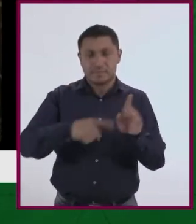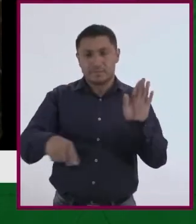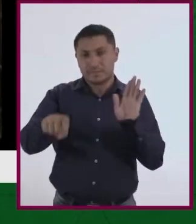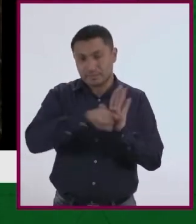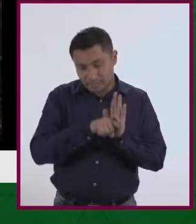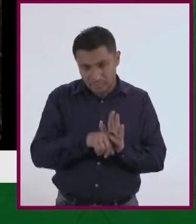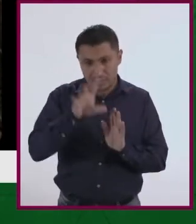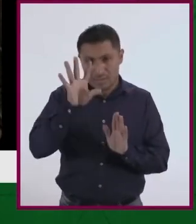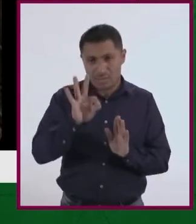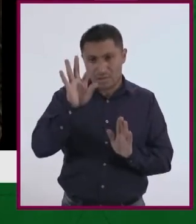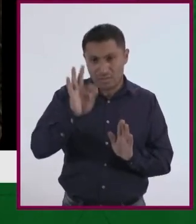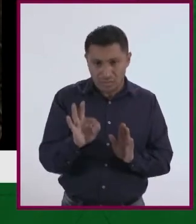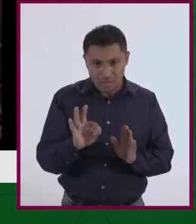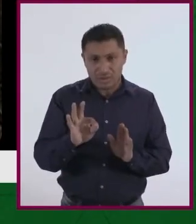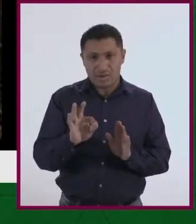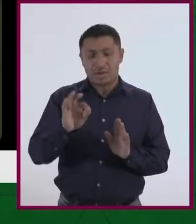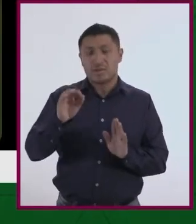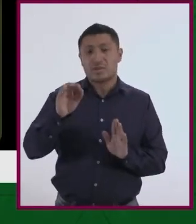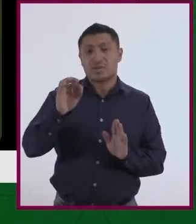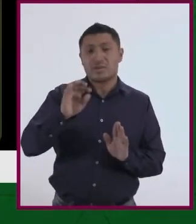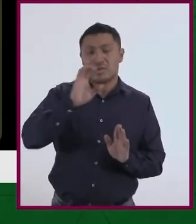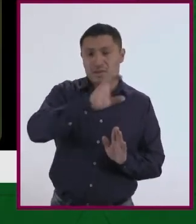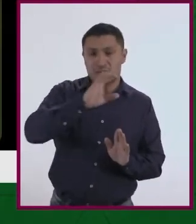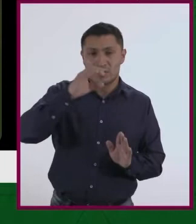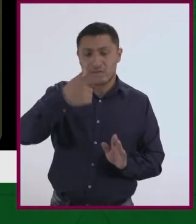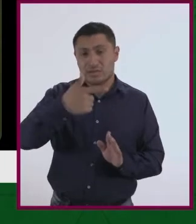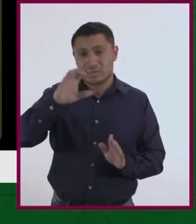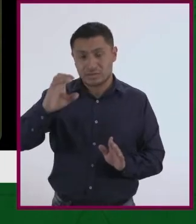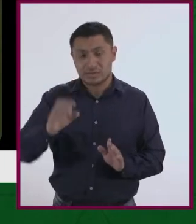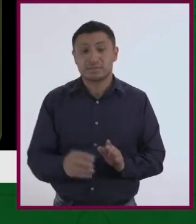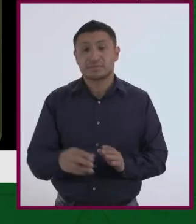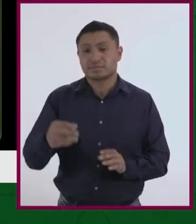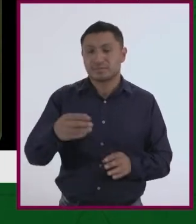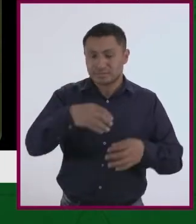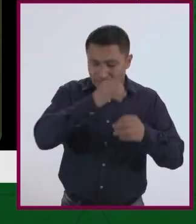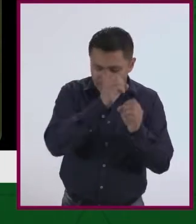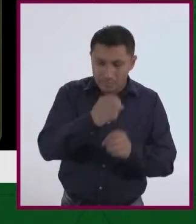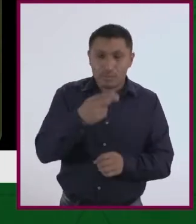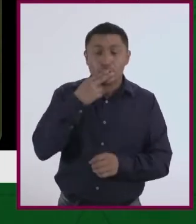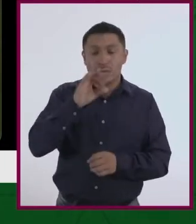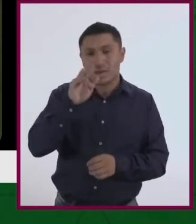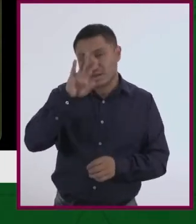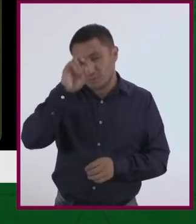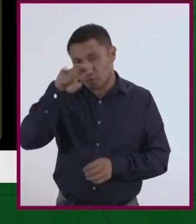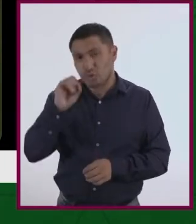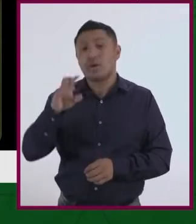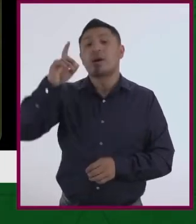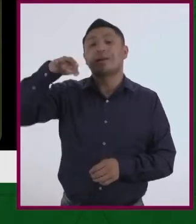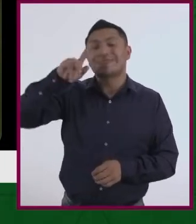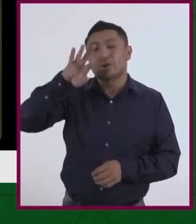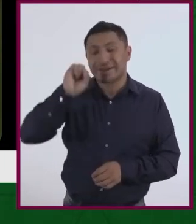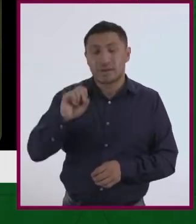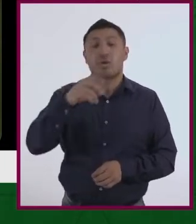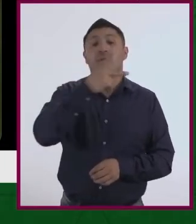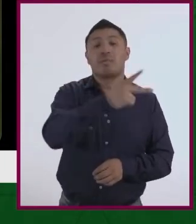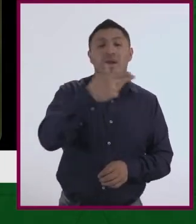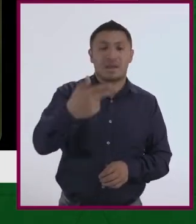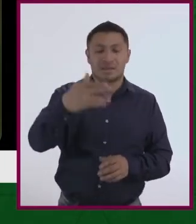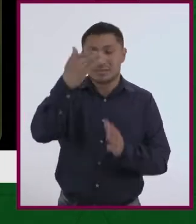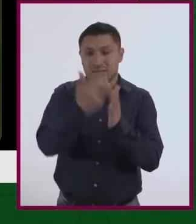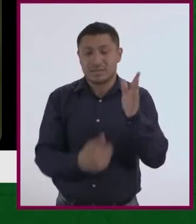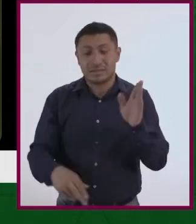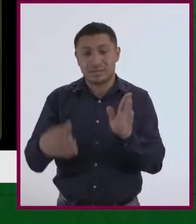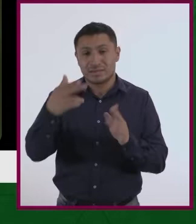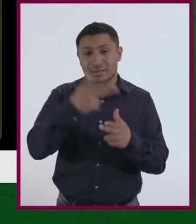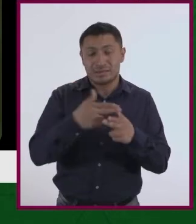menor a 40 grados centígrados. Los microorganismos usan carbono y nitrógeno, haciendo que el pH pueda bajar hasta